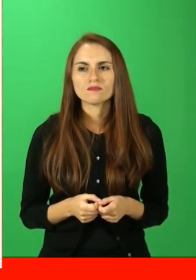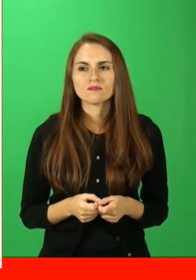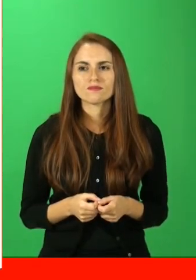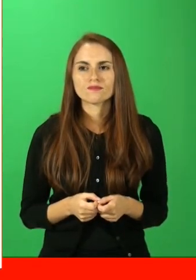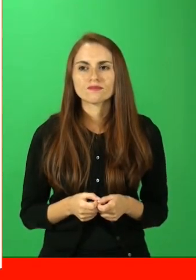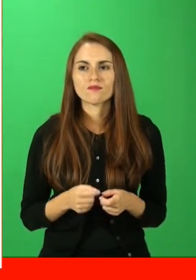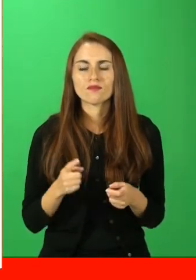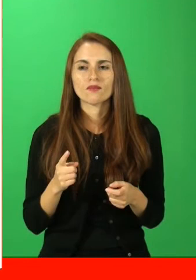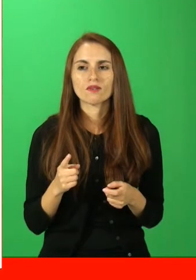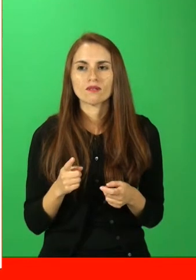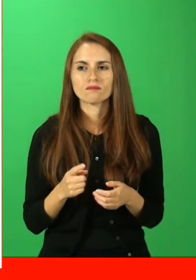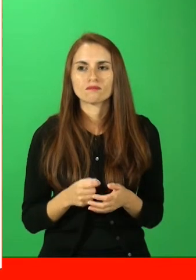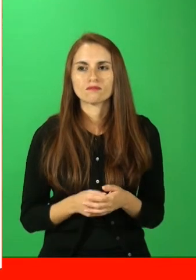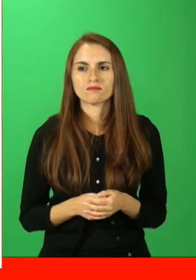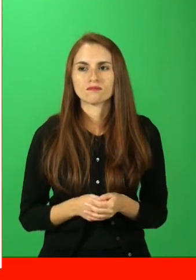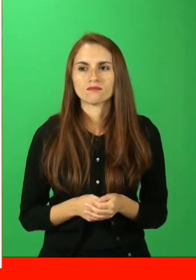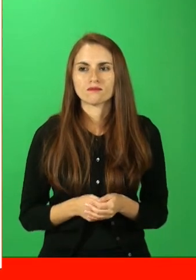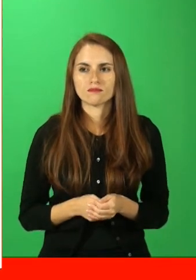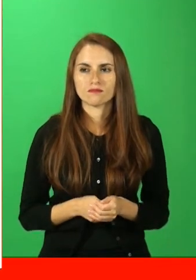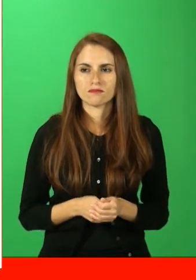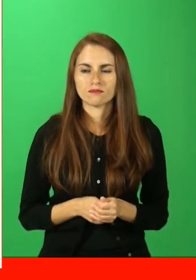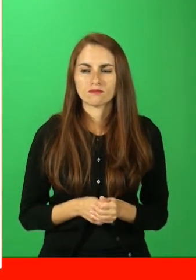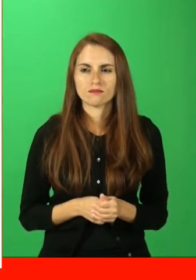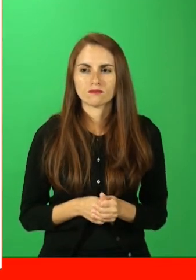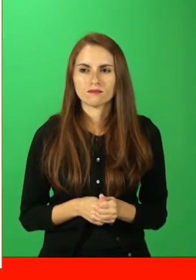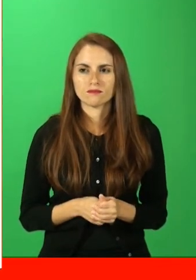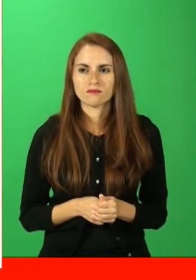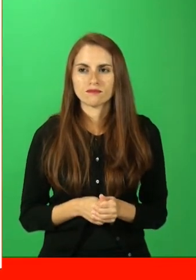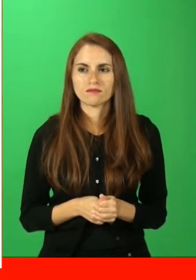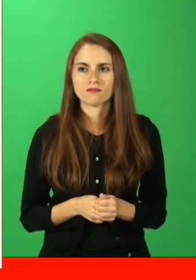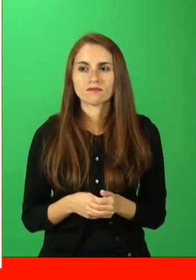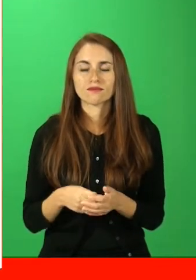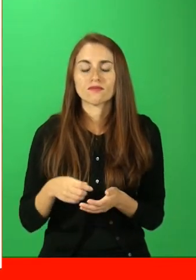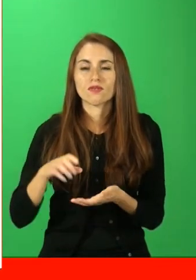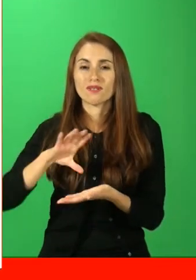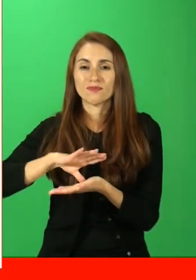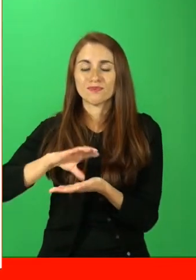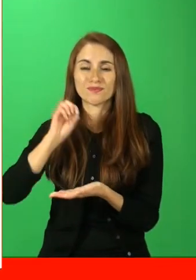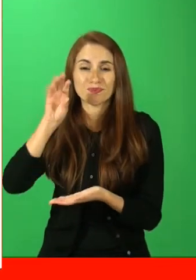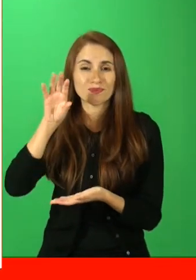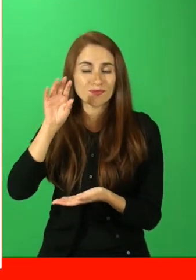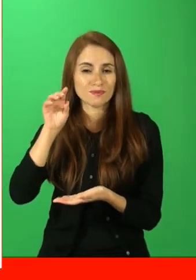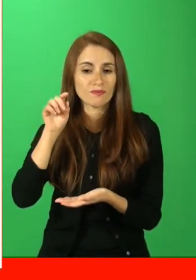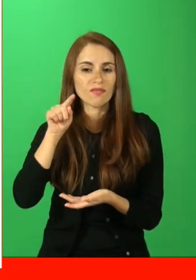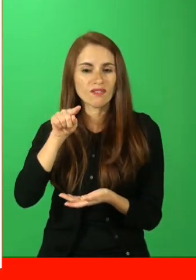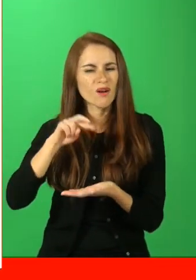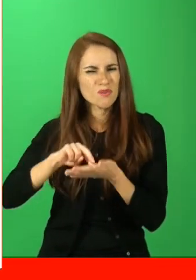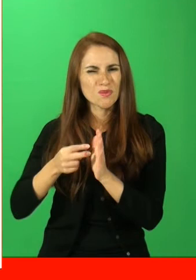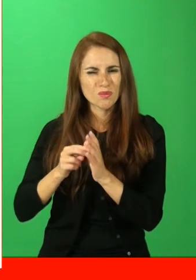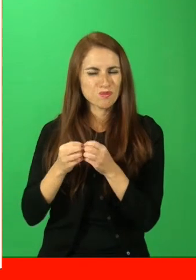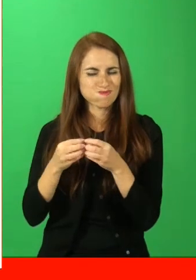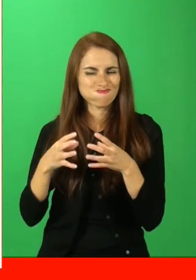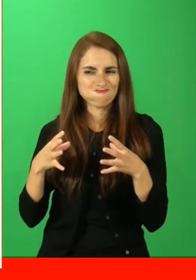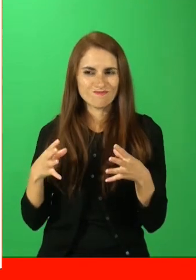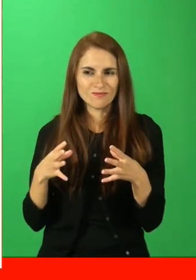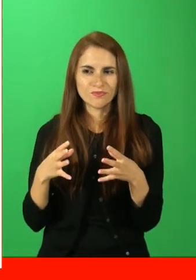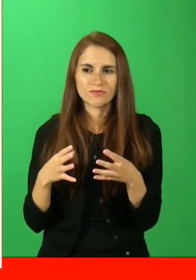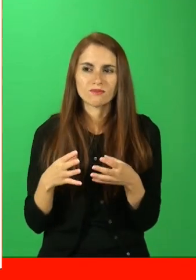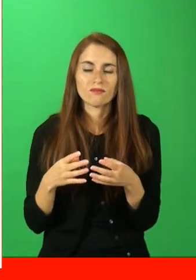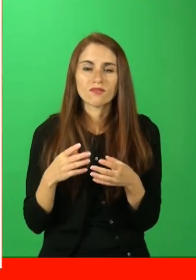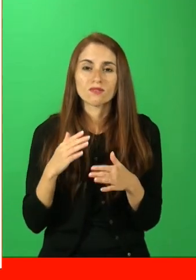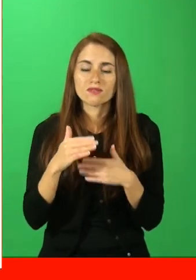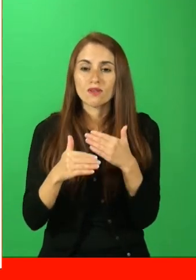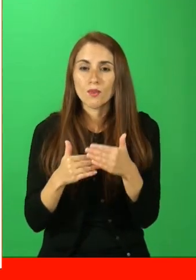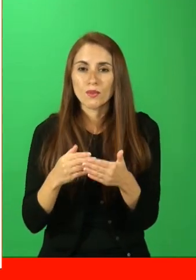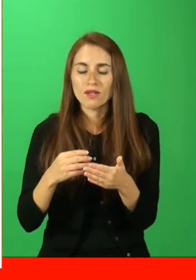los problemas que tenía Alemania en esa época, post Primera Guerra Mundial, y con